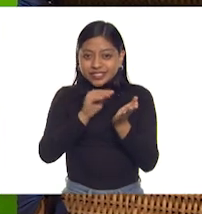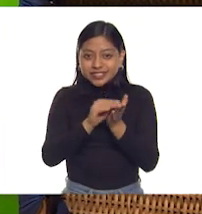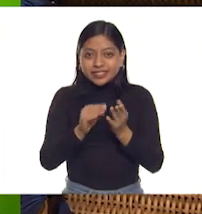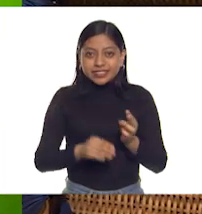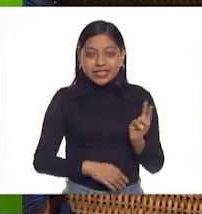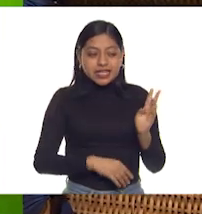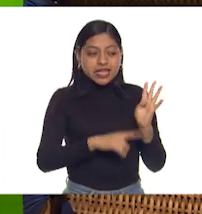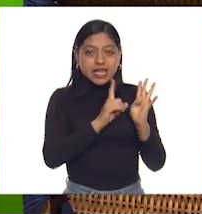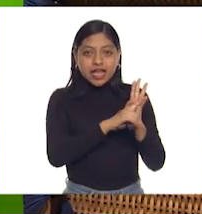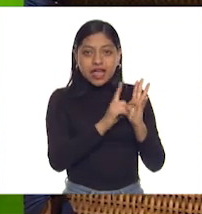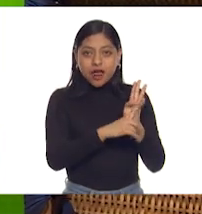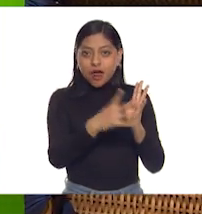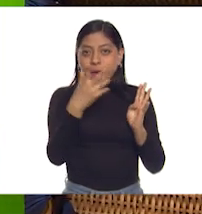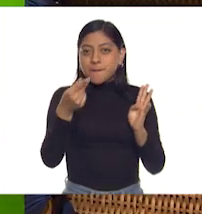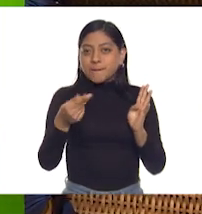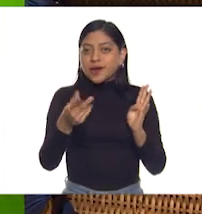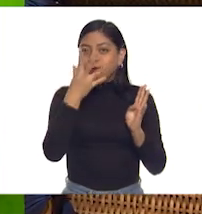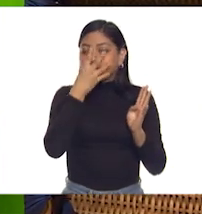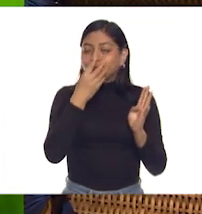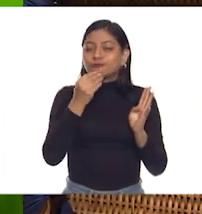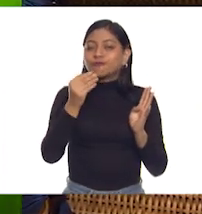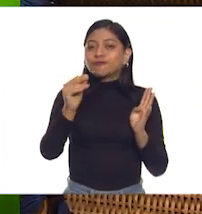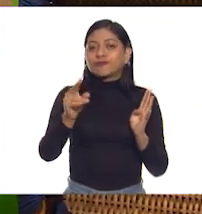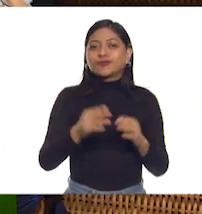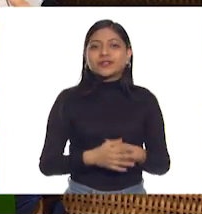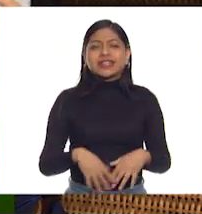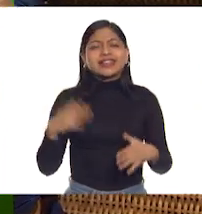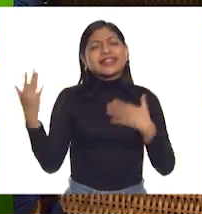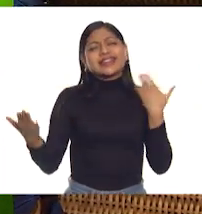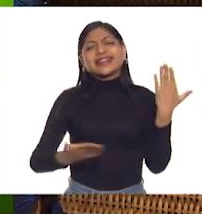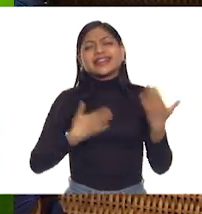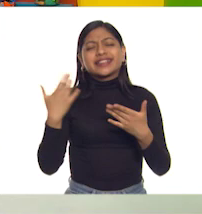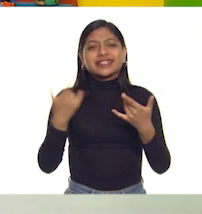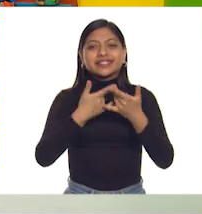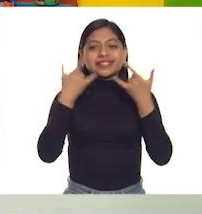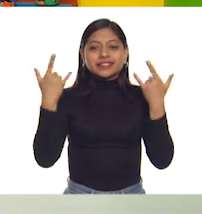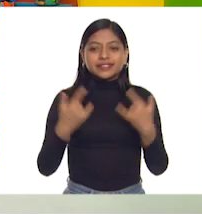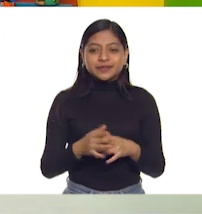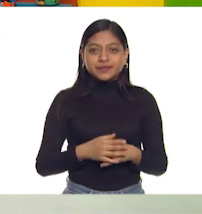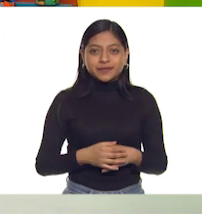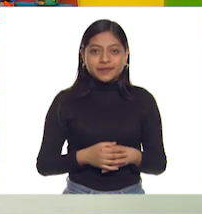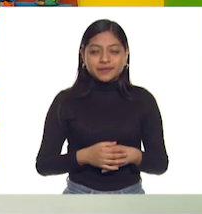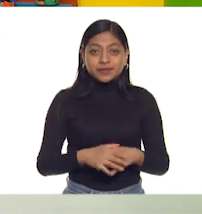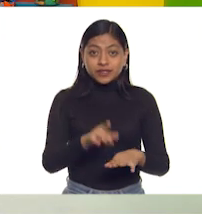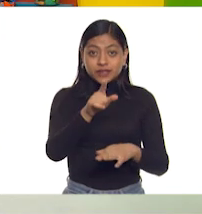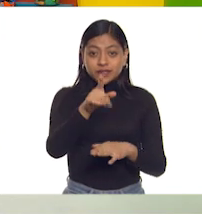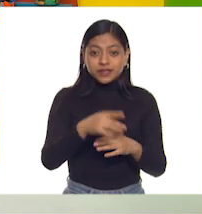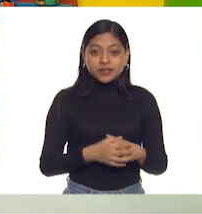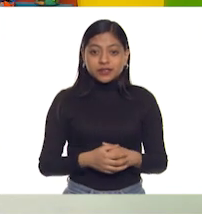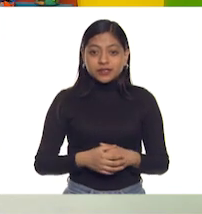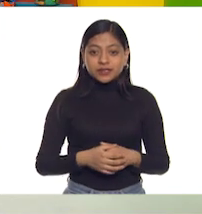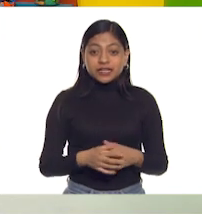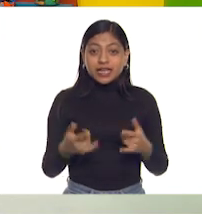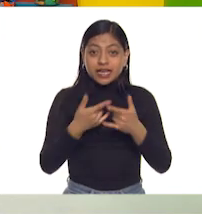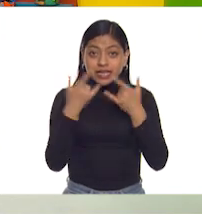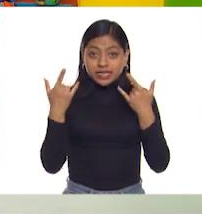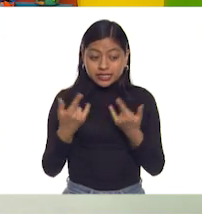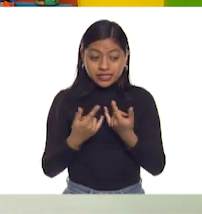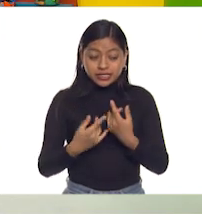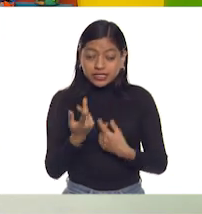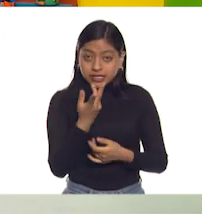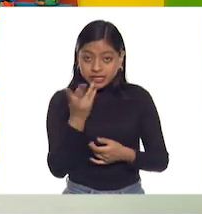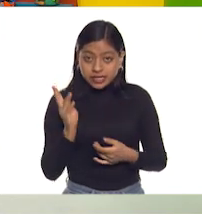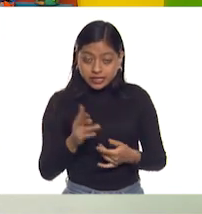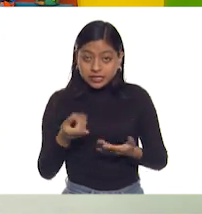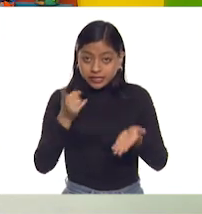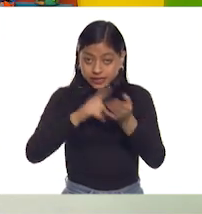el lobo. ¡Ay, qué cuento tan divertido! Oye, Carla, ¿y si narramos un cuento con estos